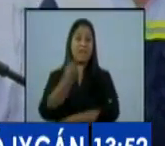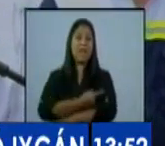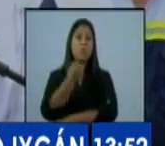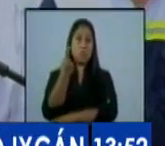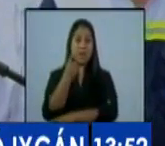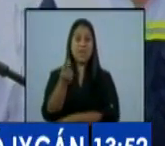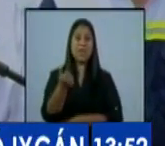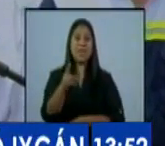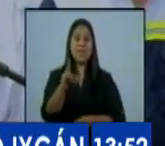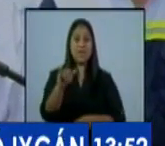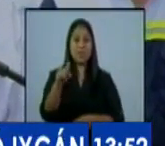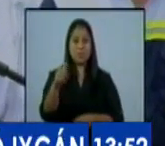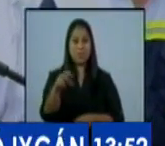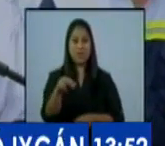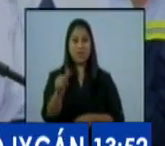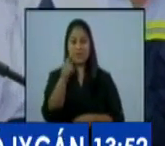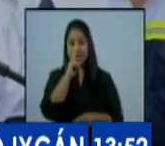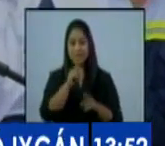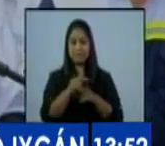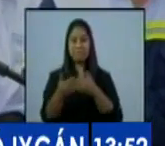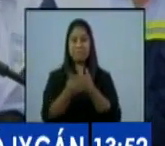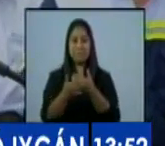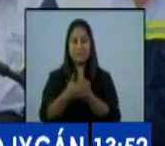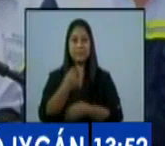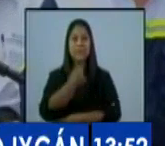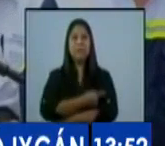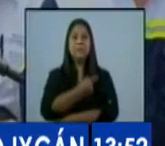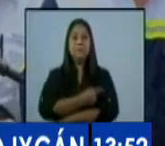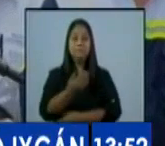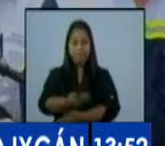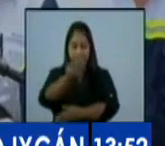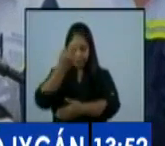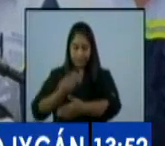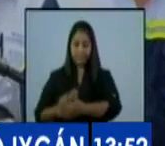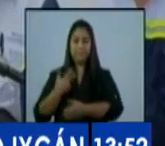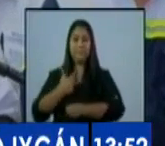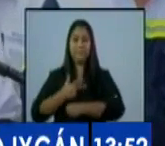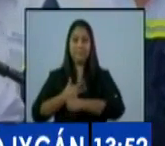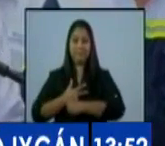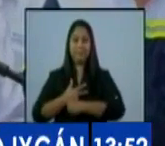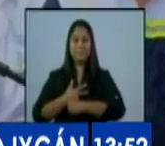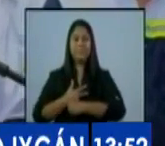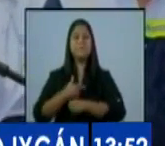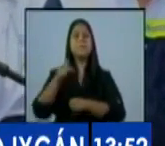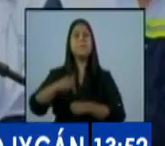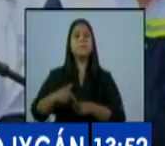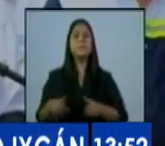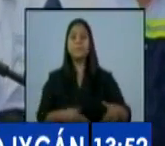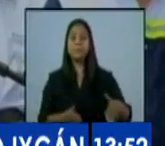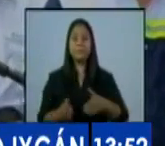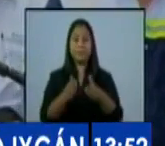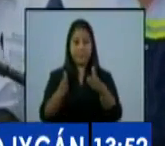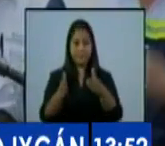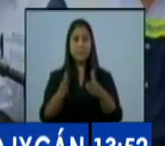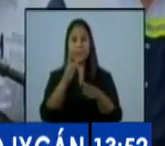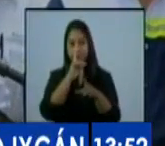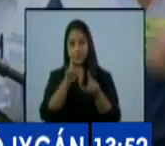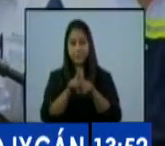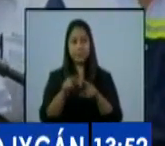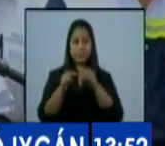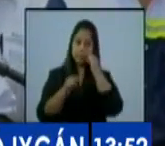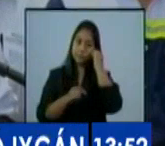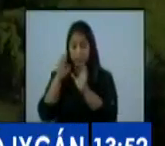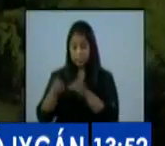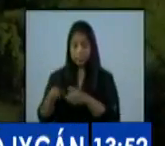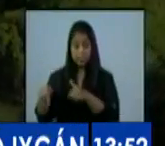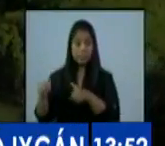ya con toda migración y todo del lado nuestro. Esta carretera va a tener sentido